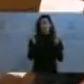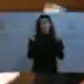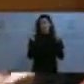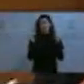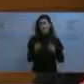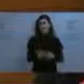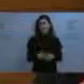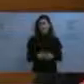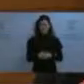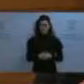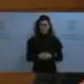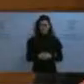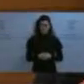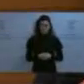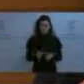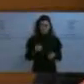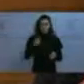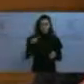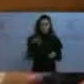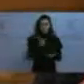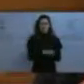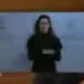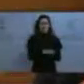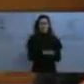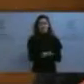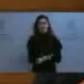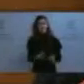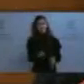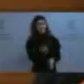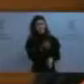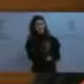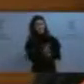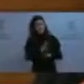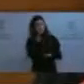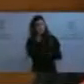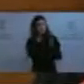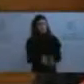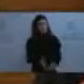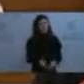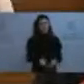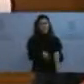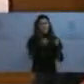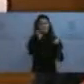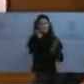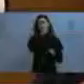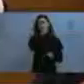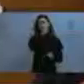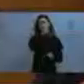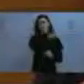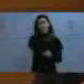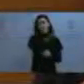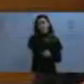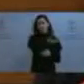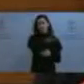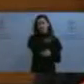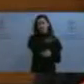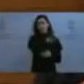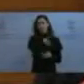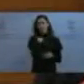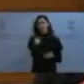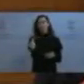muy pronto. Solo me queda decirle a la señora consejera que, mire, los socialistas, ustedes los socialistas lo quieren